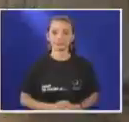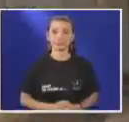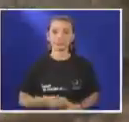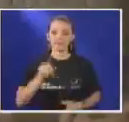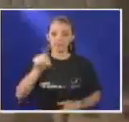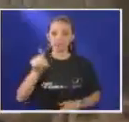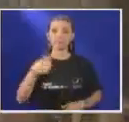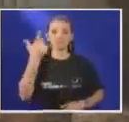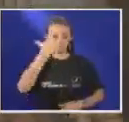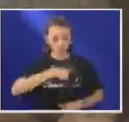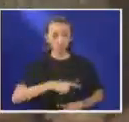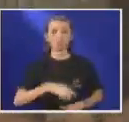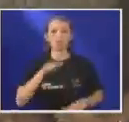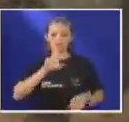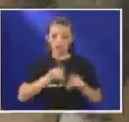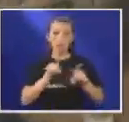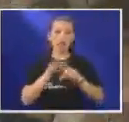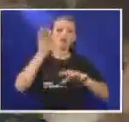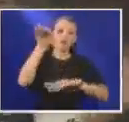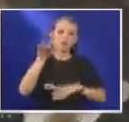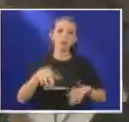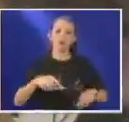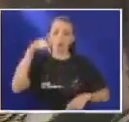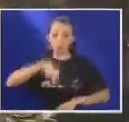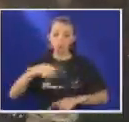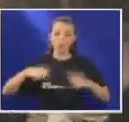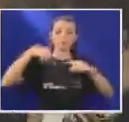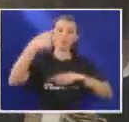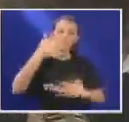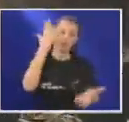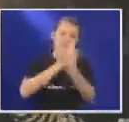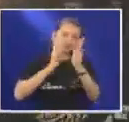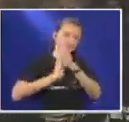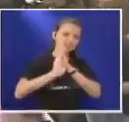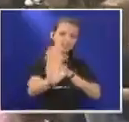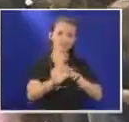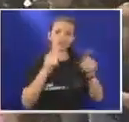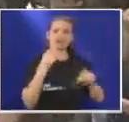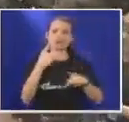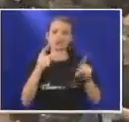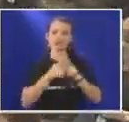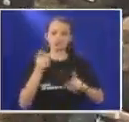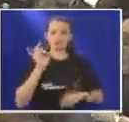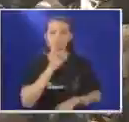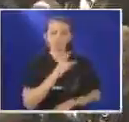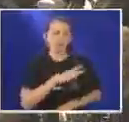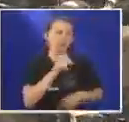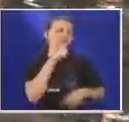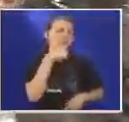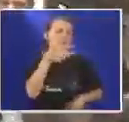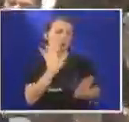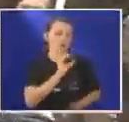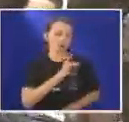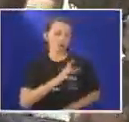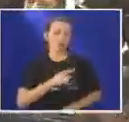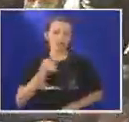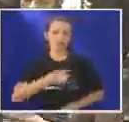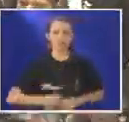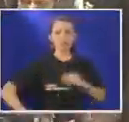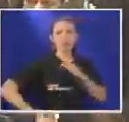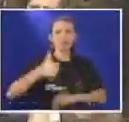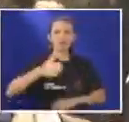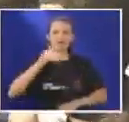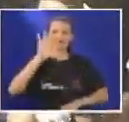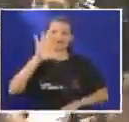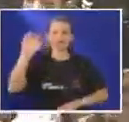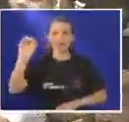Así somos y así seremos, hoy, mañana y siempre, porque como dice esta pancarta, duélale a quien le duela, tenemos más de medio siglo